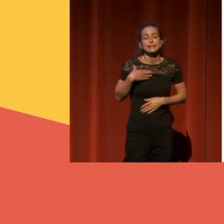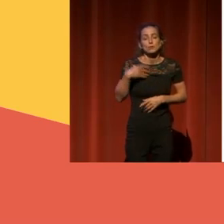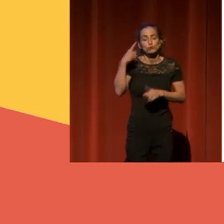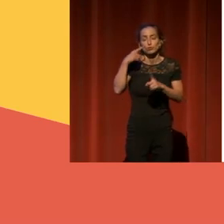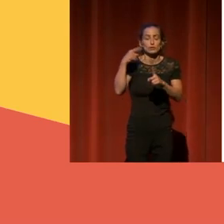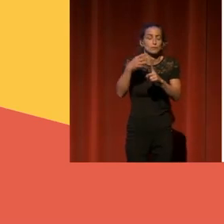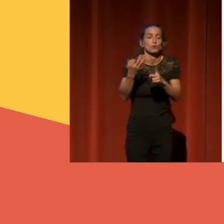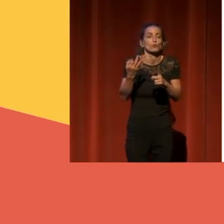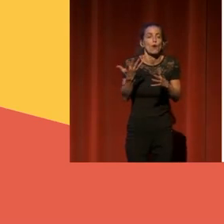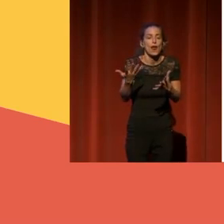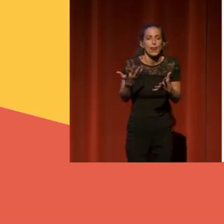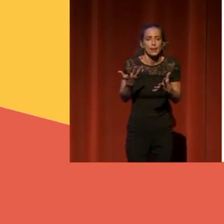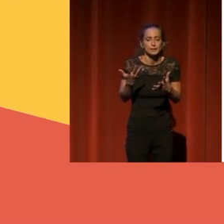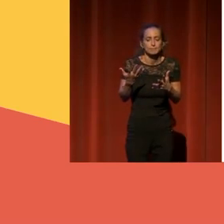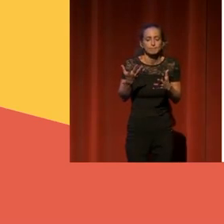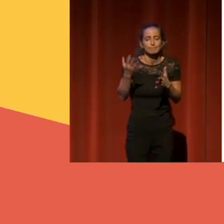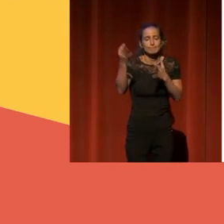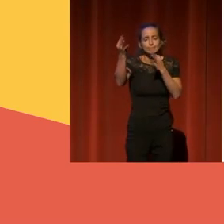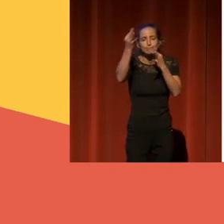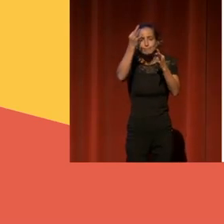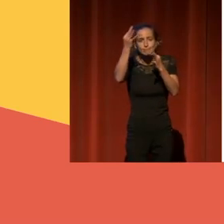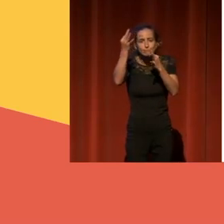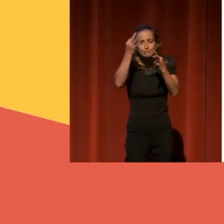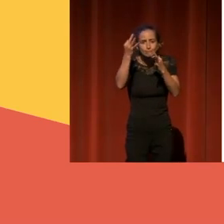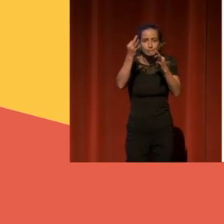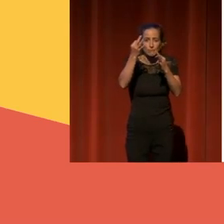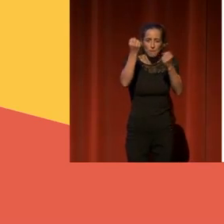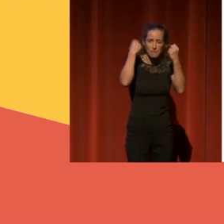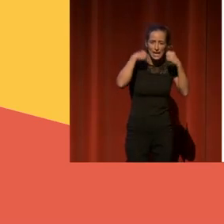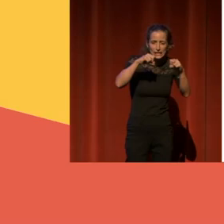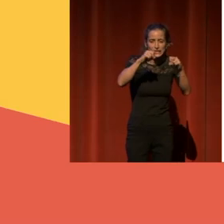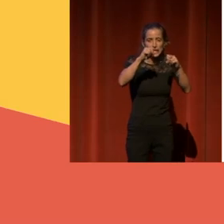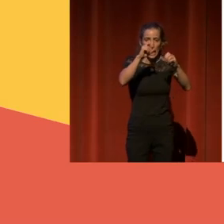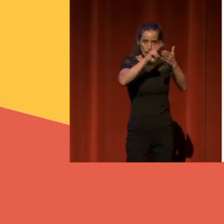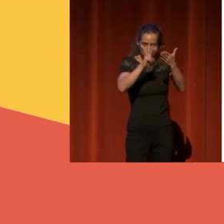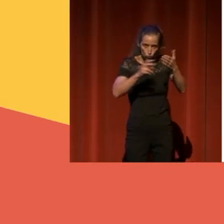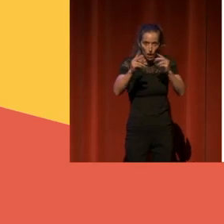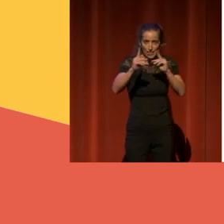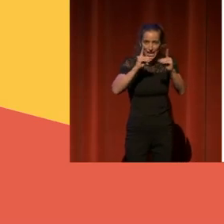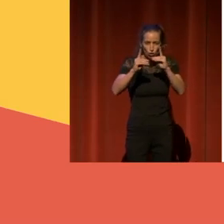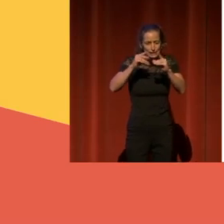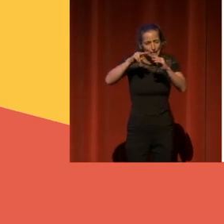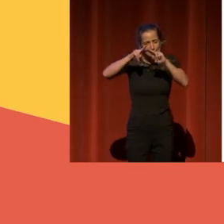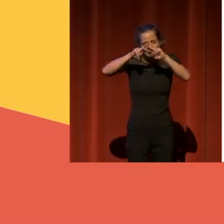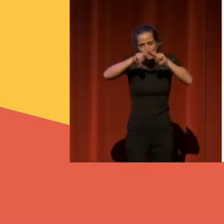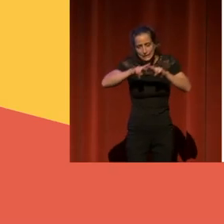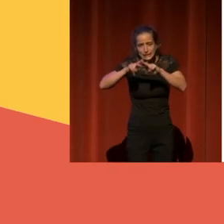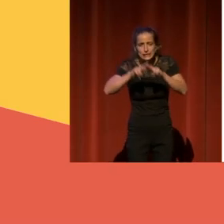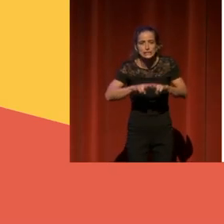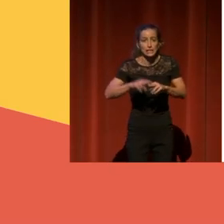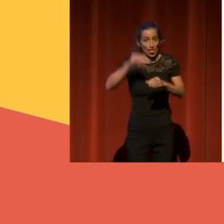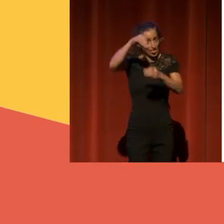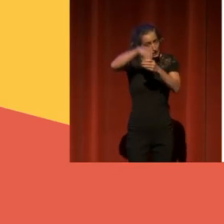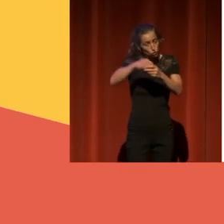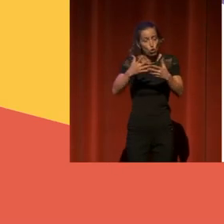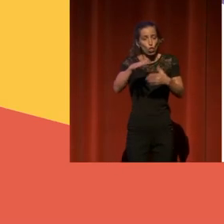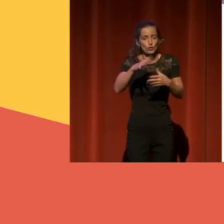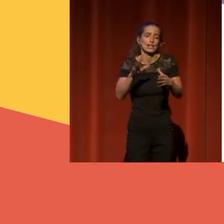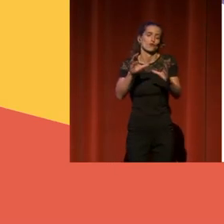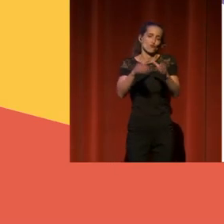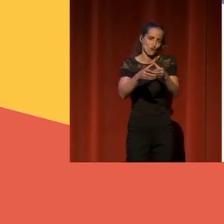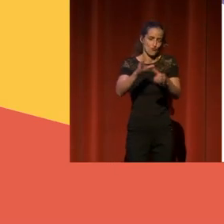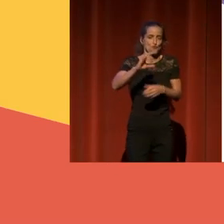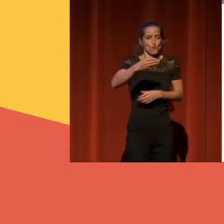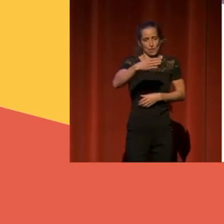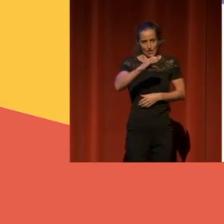fue analizar con detalle estas prácticas de lectura dialógica desarrolladas en clubes de lectura y, en particular, nuestro estudio de caso